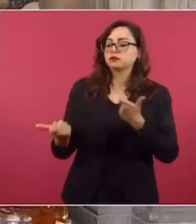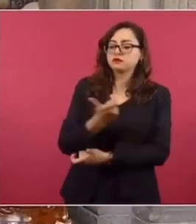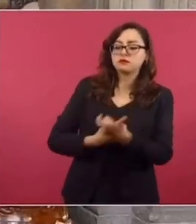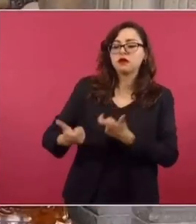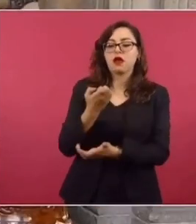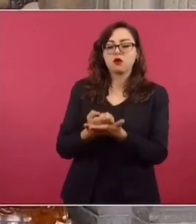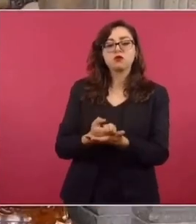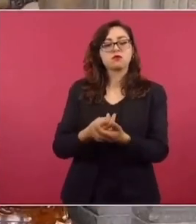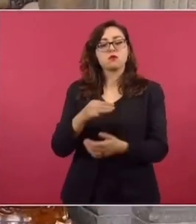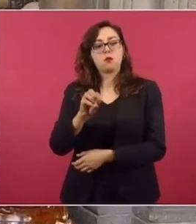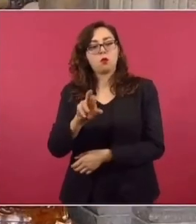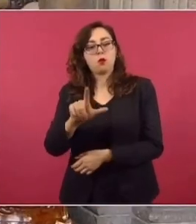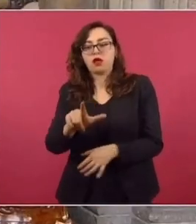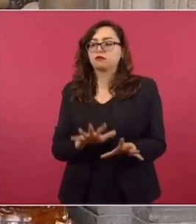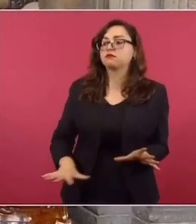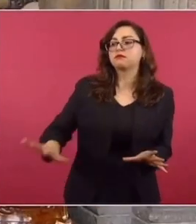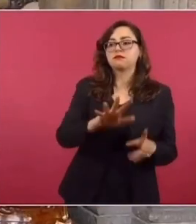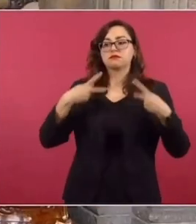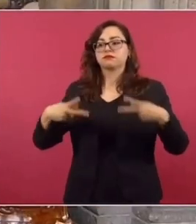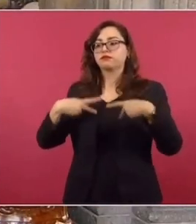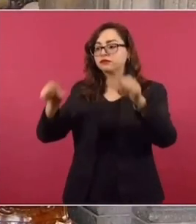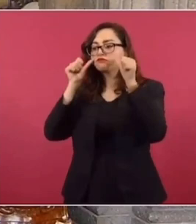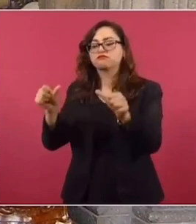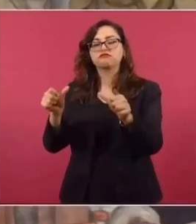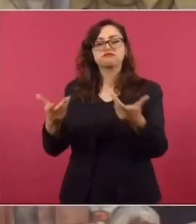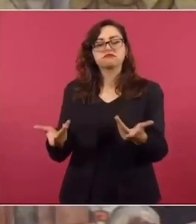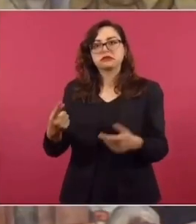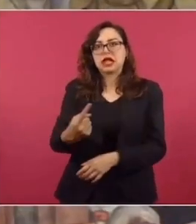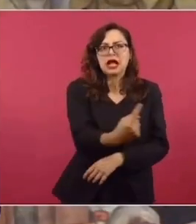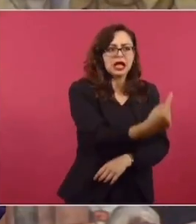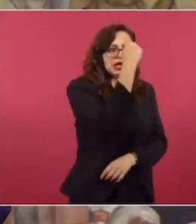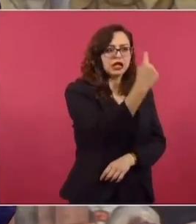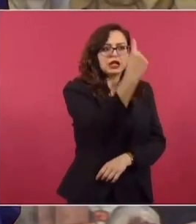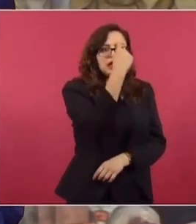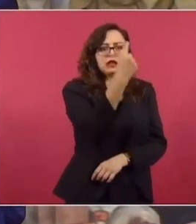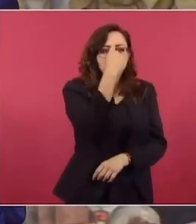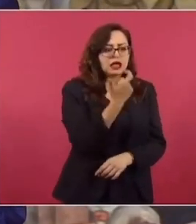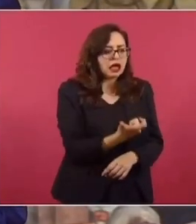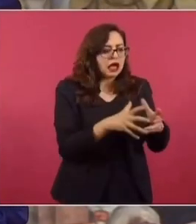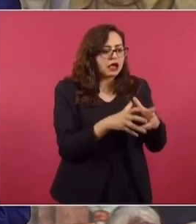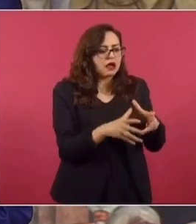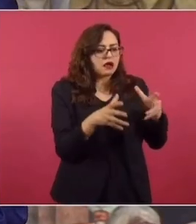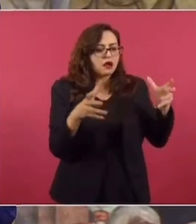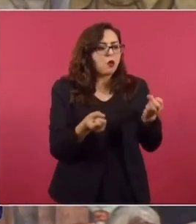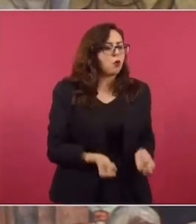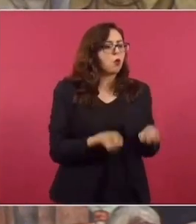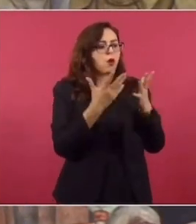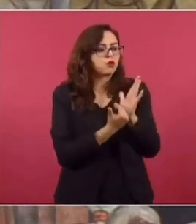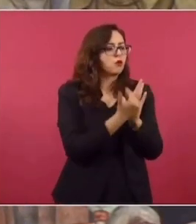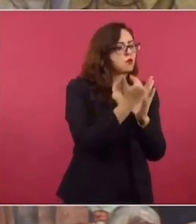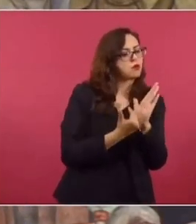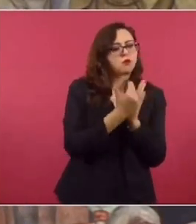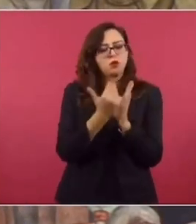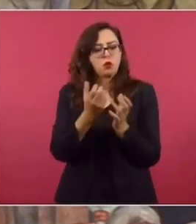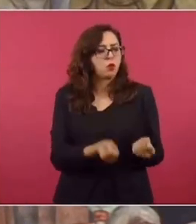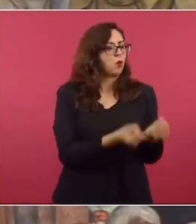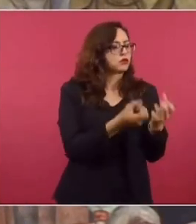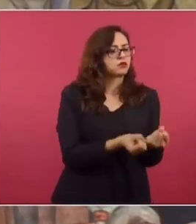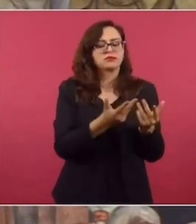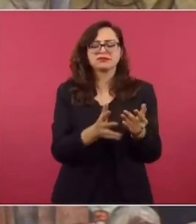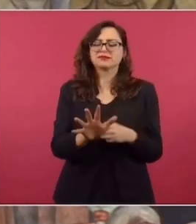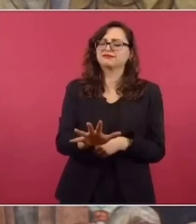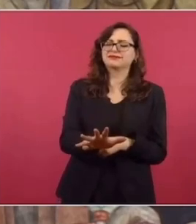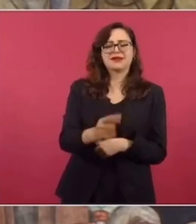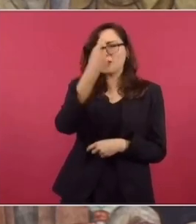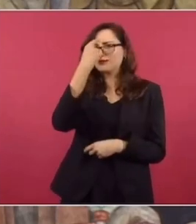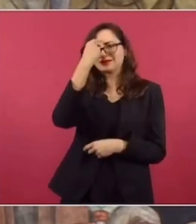el principio de nuestro gobierno, se ha desechado la obsesión tecnocrática de medirlo todo en función de indicadores de crecimiento que